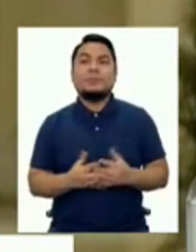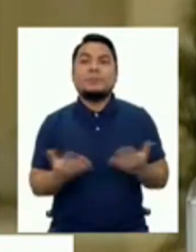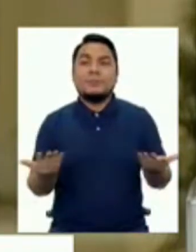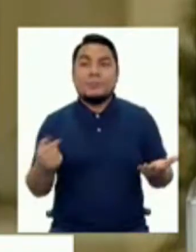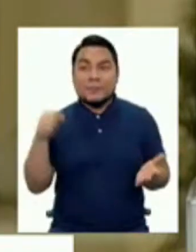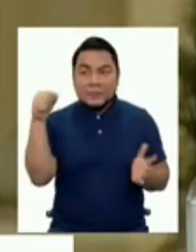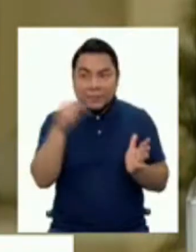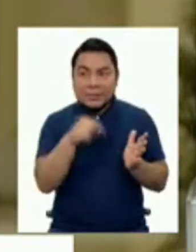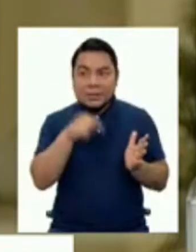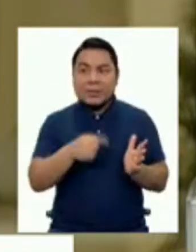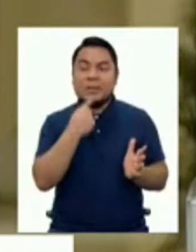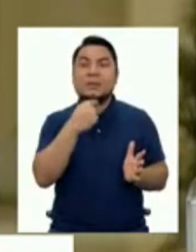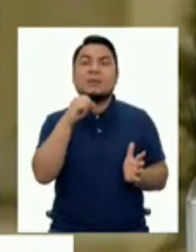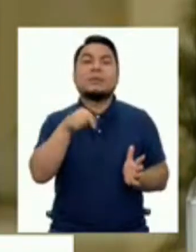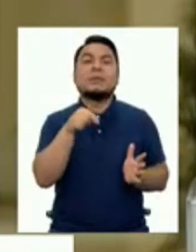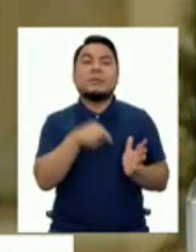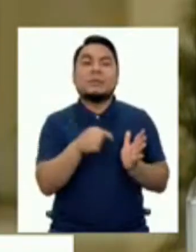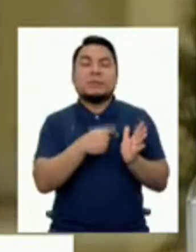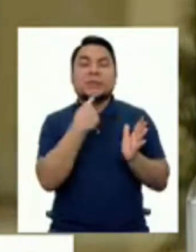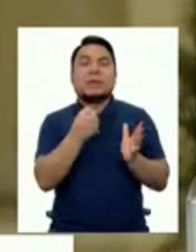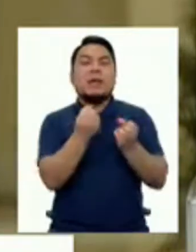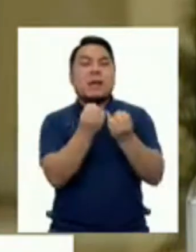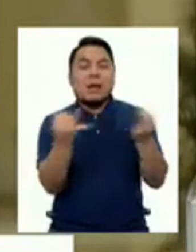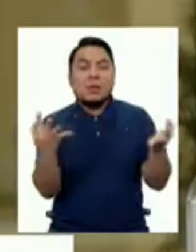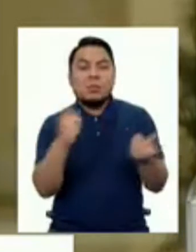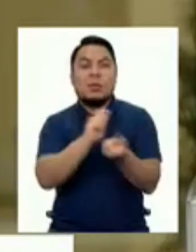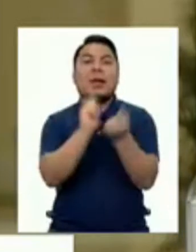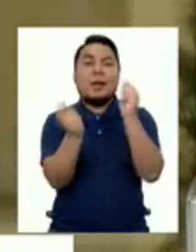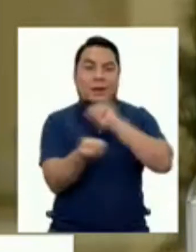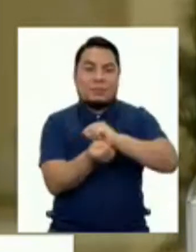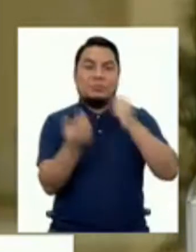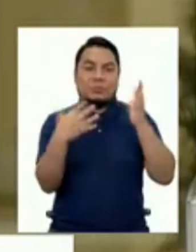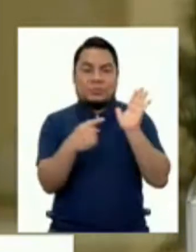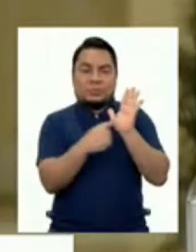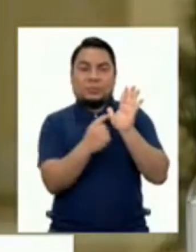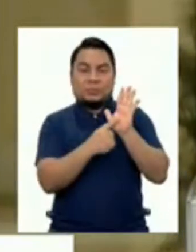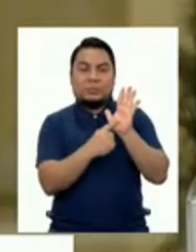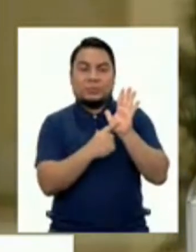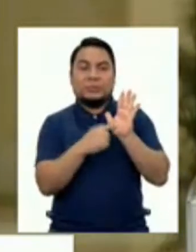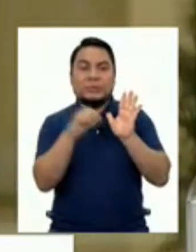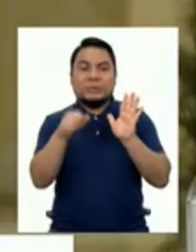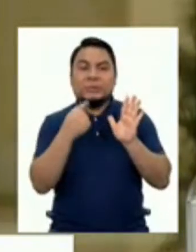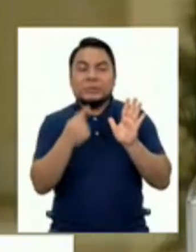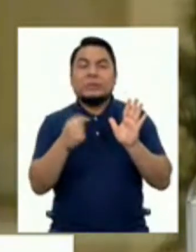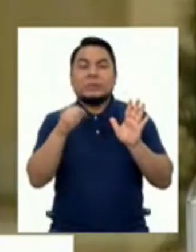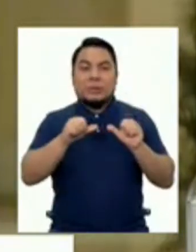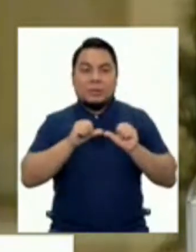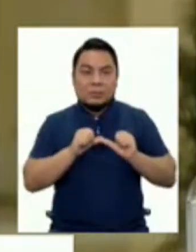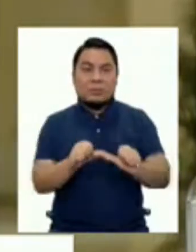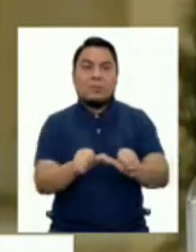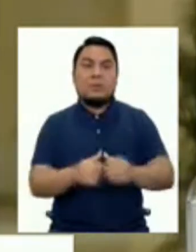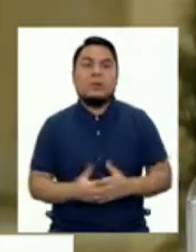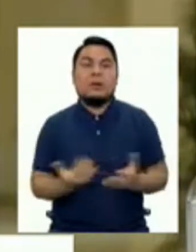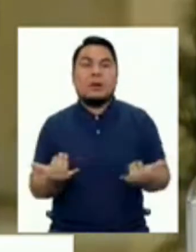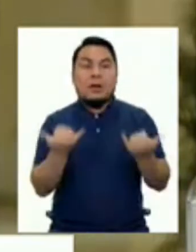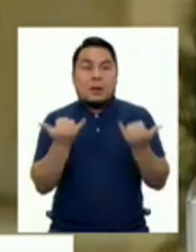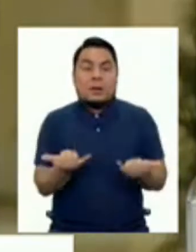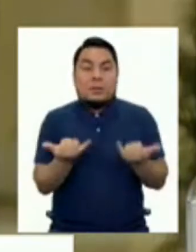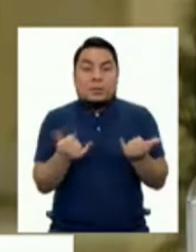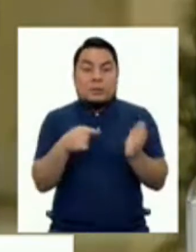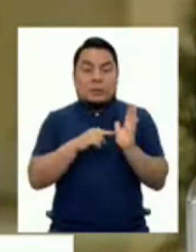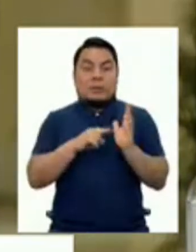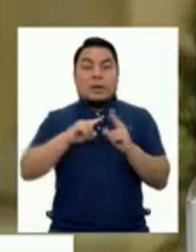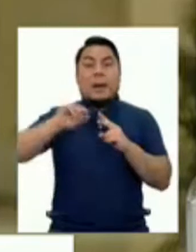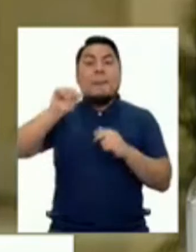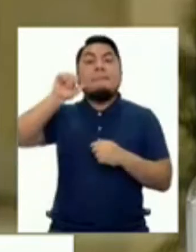él establecemos algunos cambios que son vigentes recién a partir